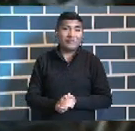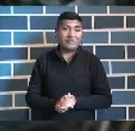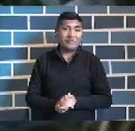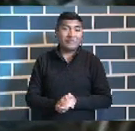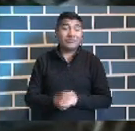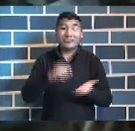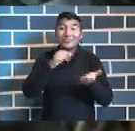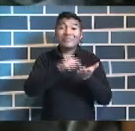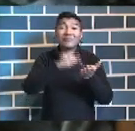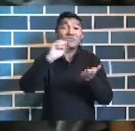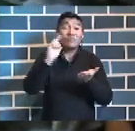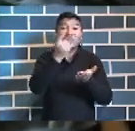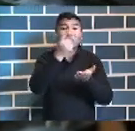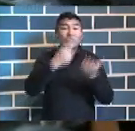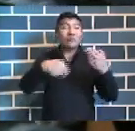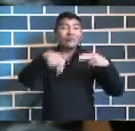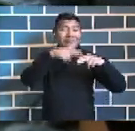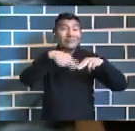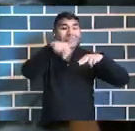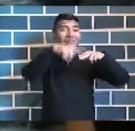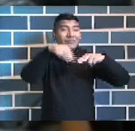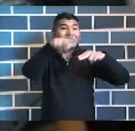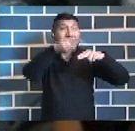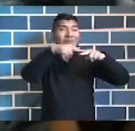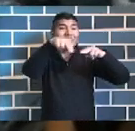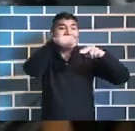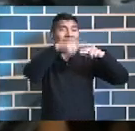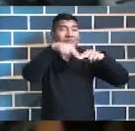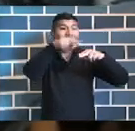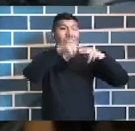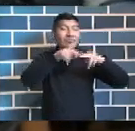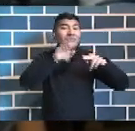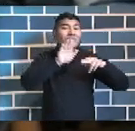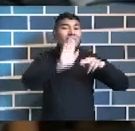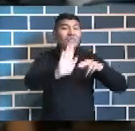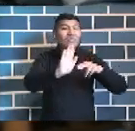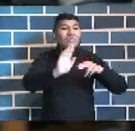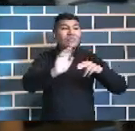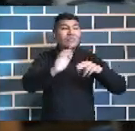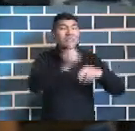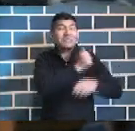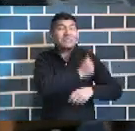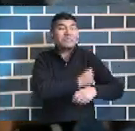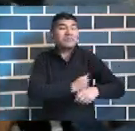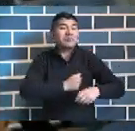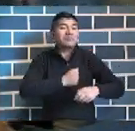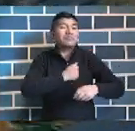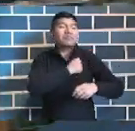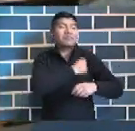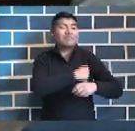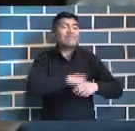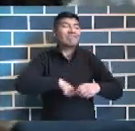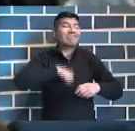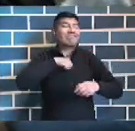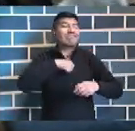¿Es solo para acumular en función tuya en una actitud totalmente